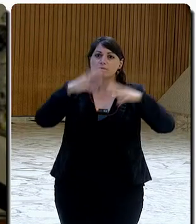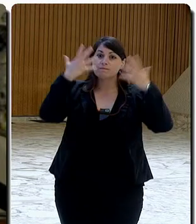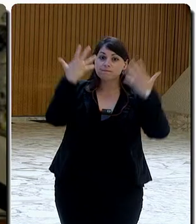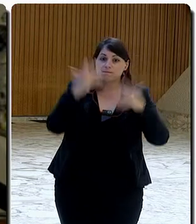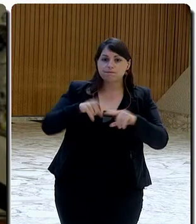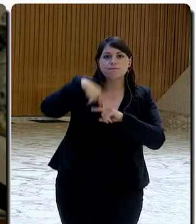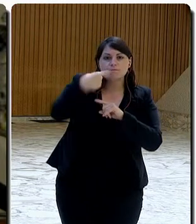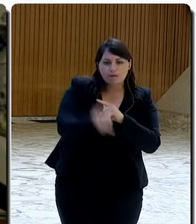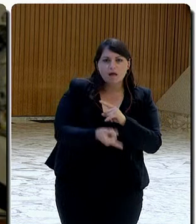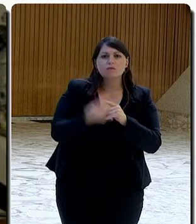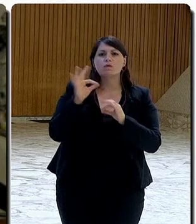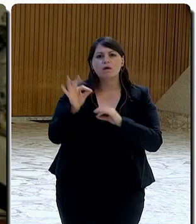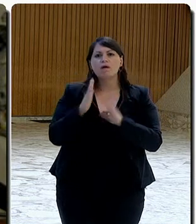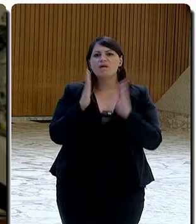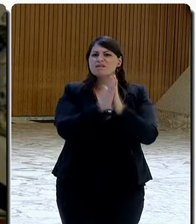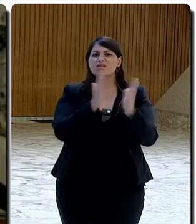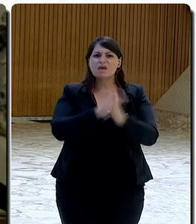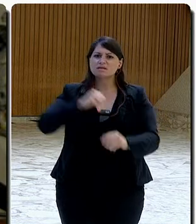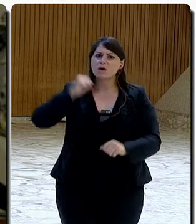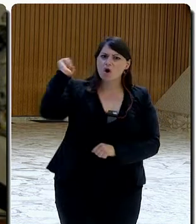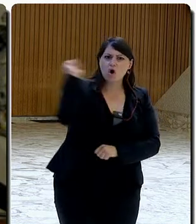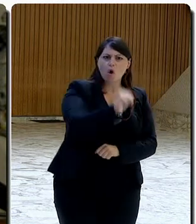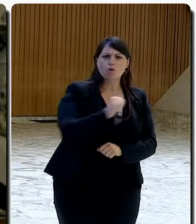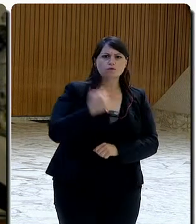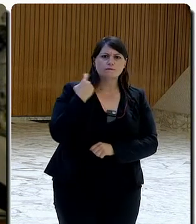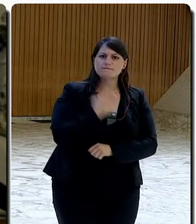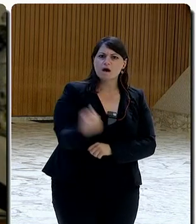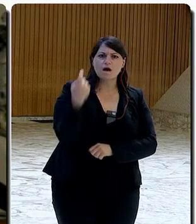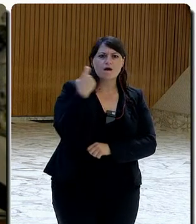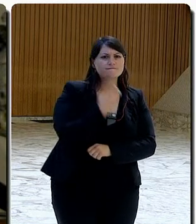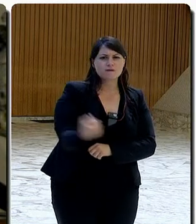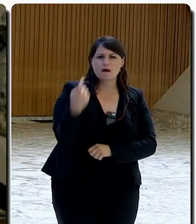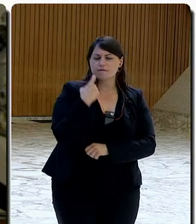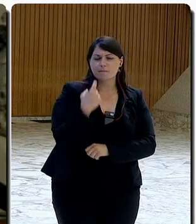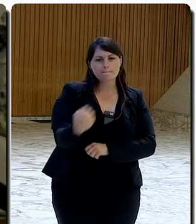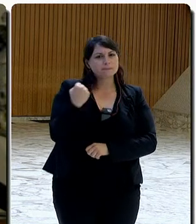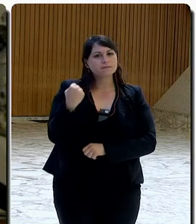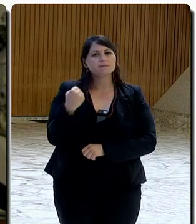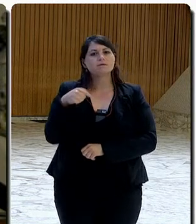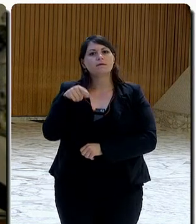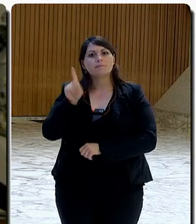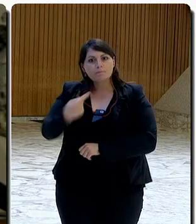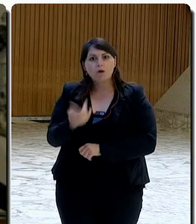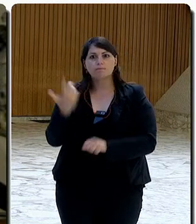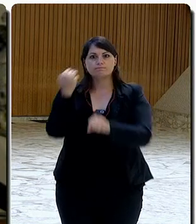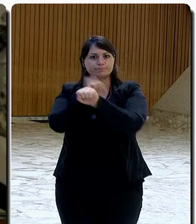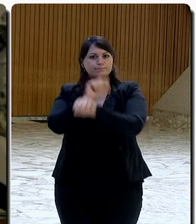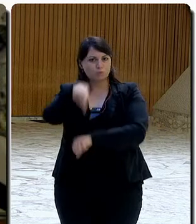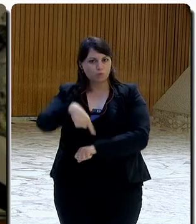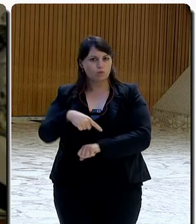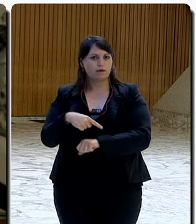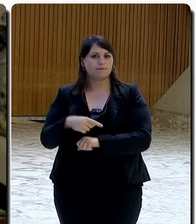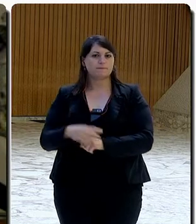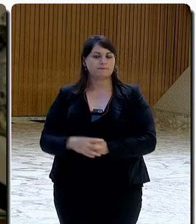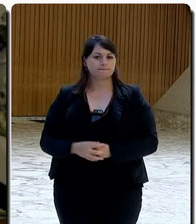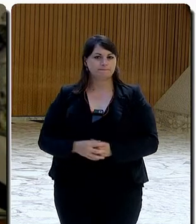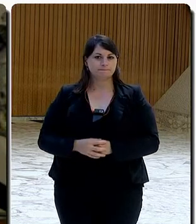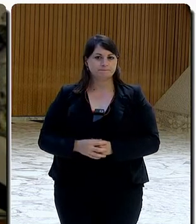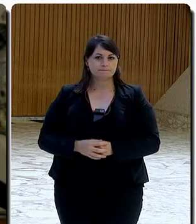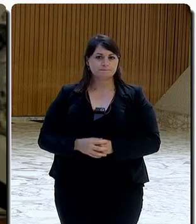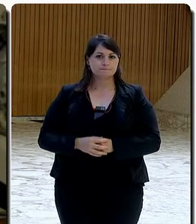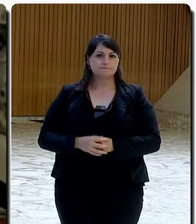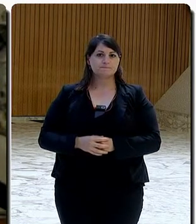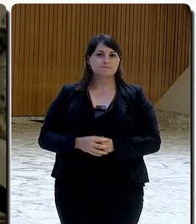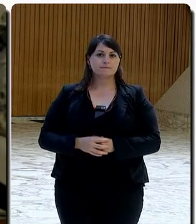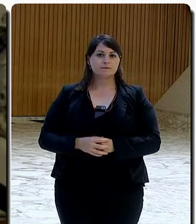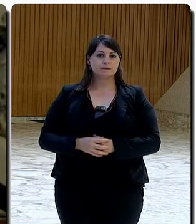anticlericales, lo que le llevó a ser detenido, juzgado y encarcelado. Pasó algo más de seis meses